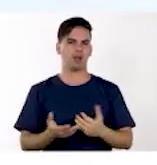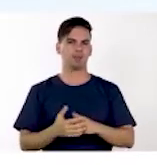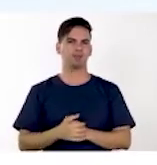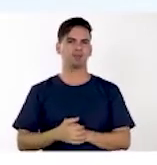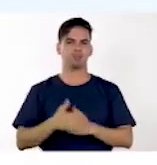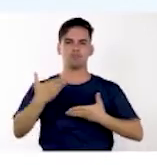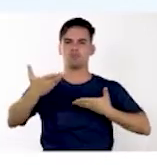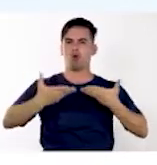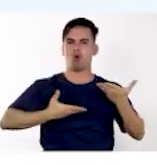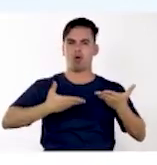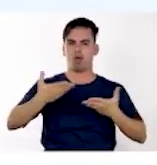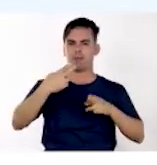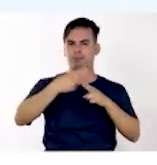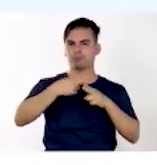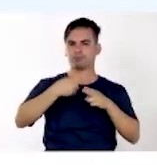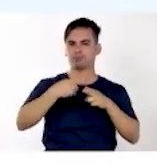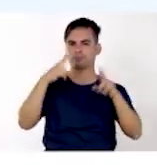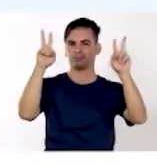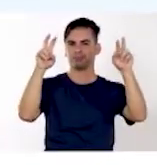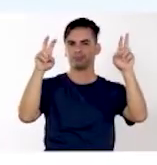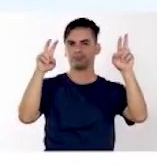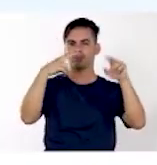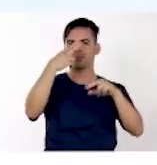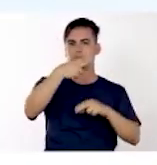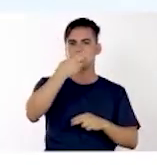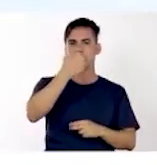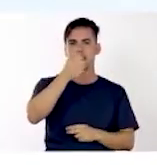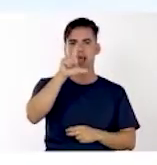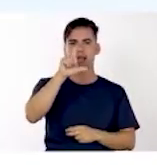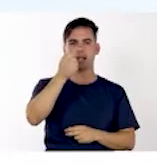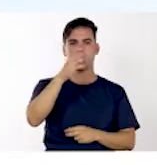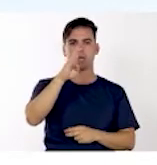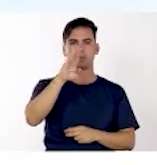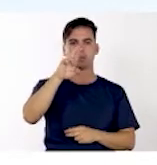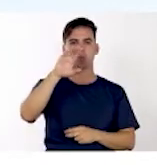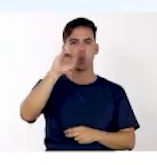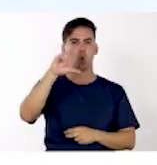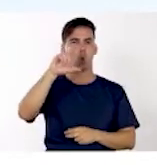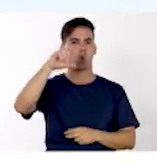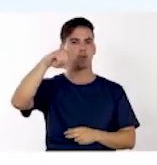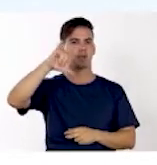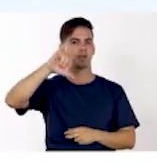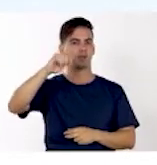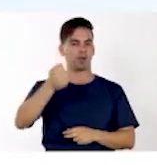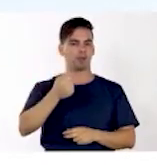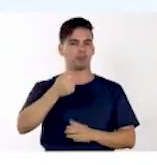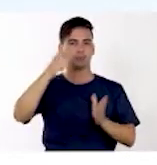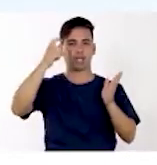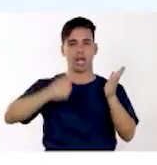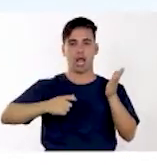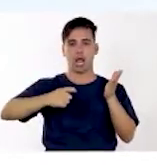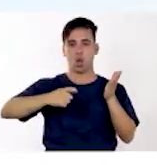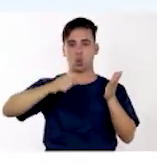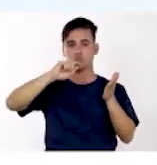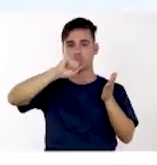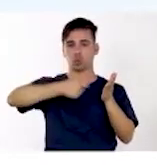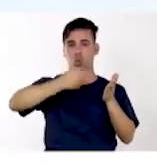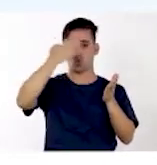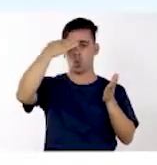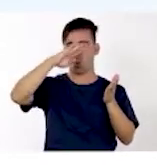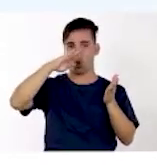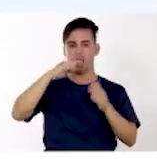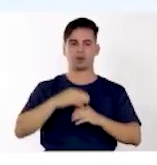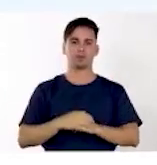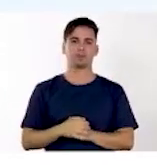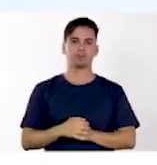el poema llamado Palabrología del autor cubano Manuel Díaz Martínez. Pues de ese